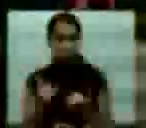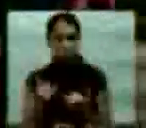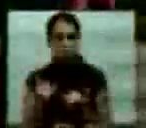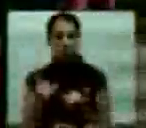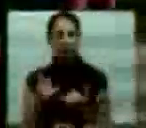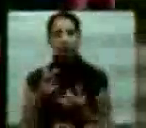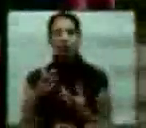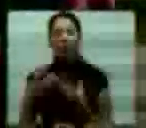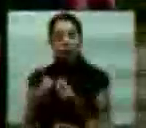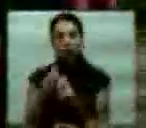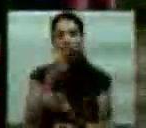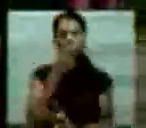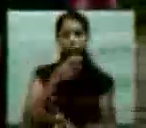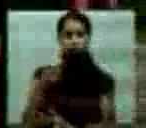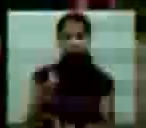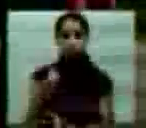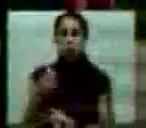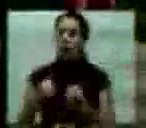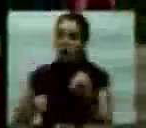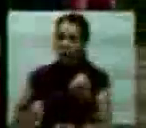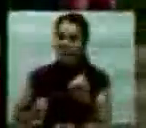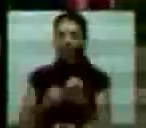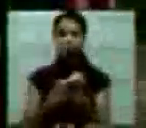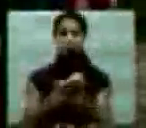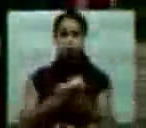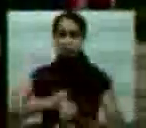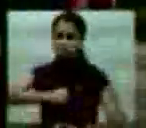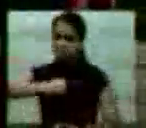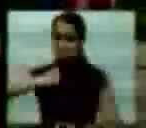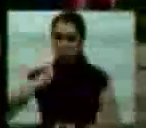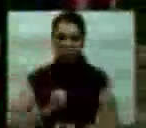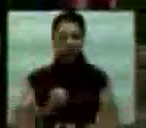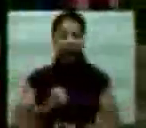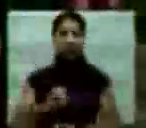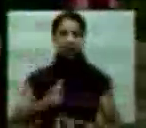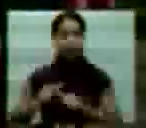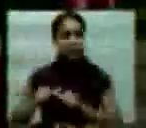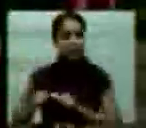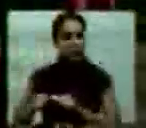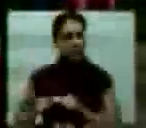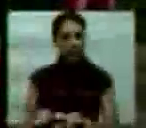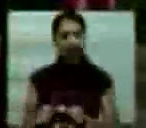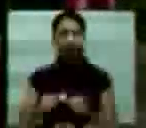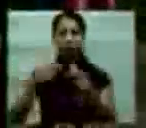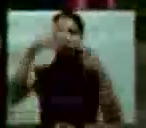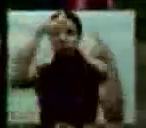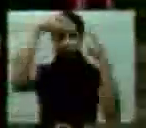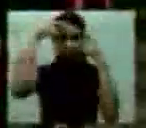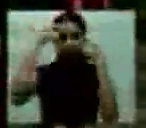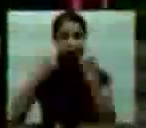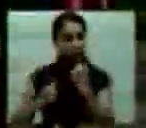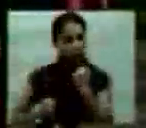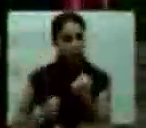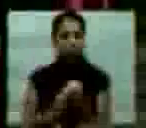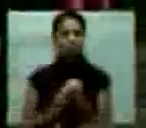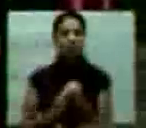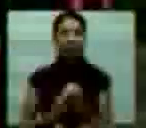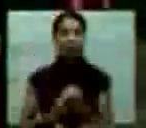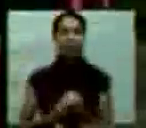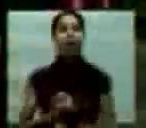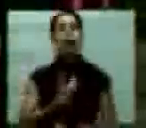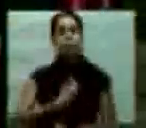nuestro pueblo, manifestando su solidaridad combativa y consecuente con nuestro líder.